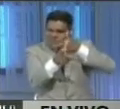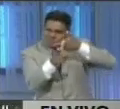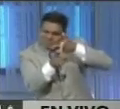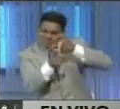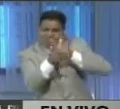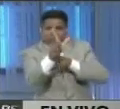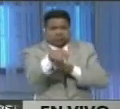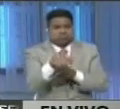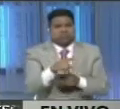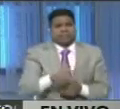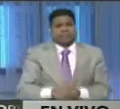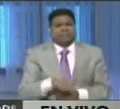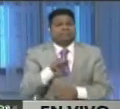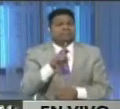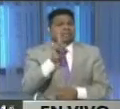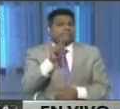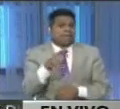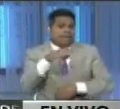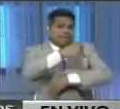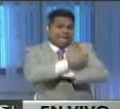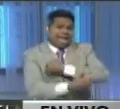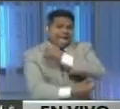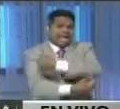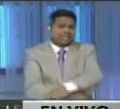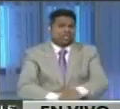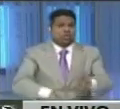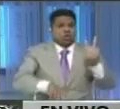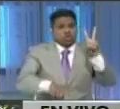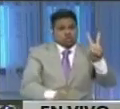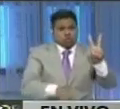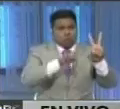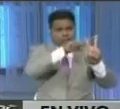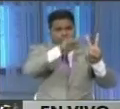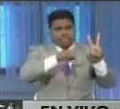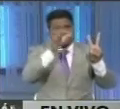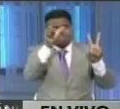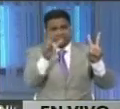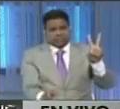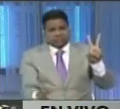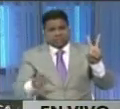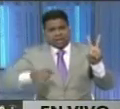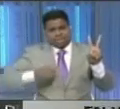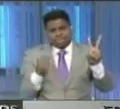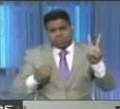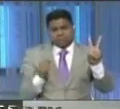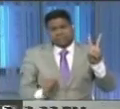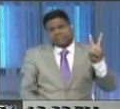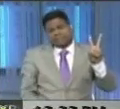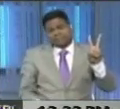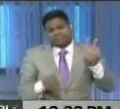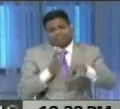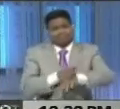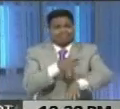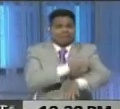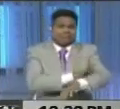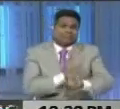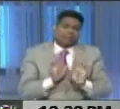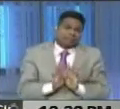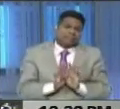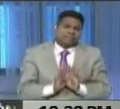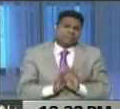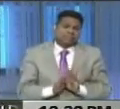resultaron heridos eh dos funcionarios de la diin Lamentablemente con saldo de una